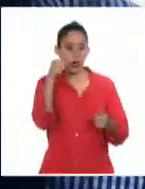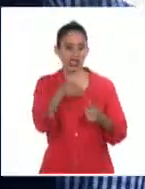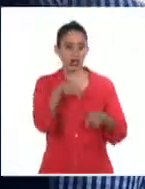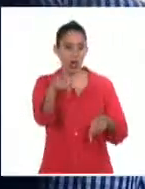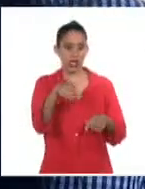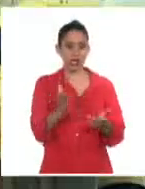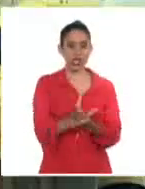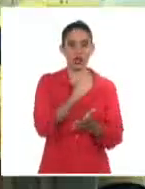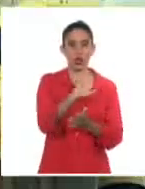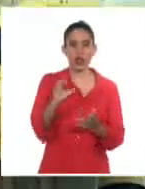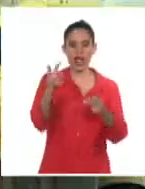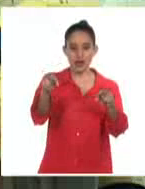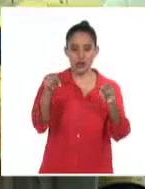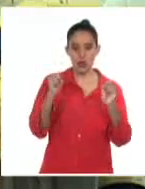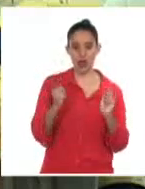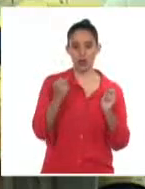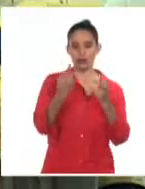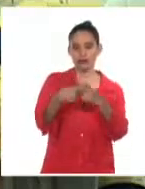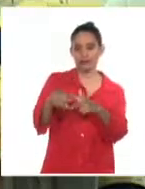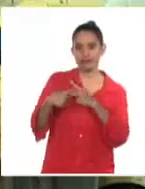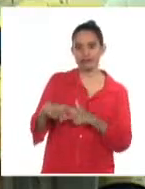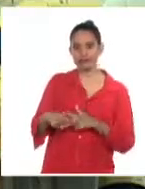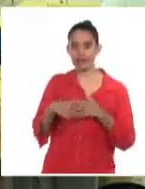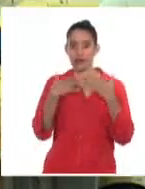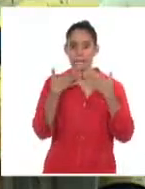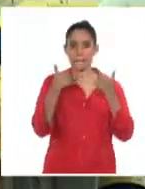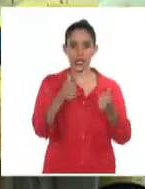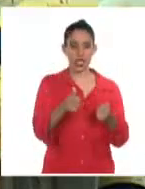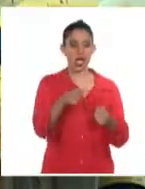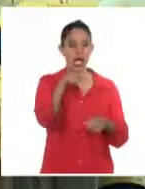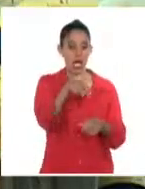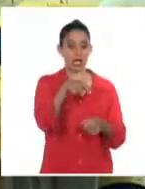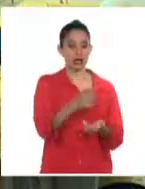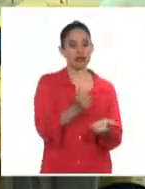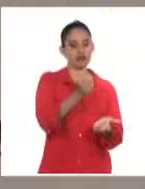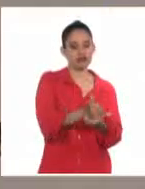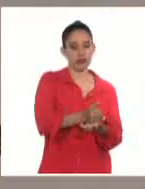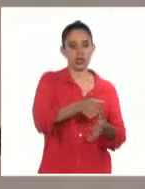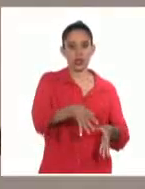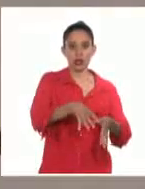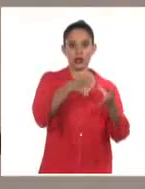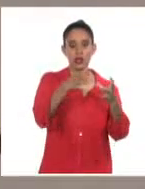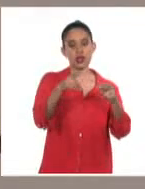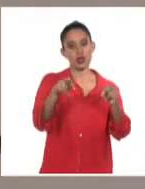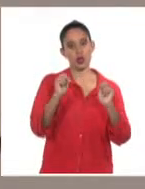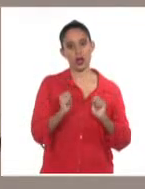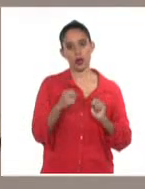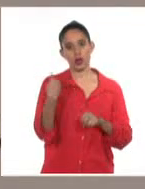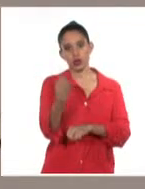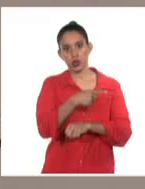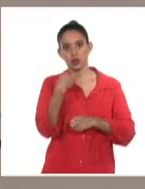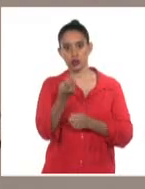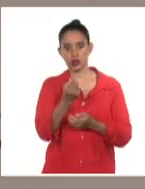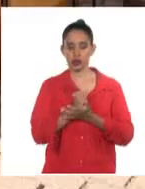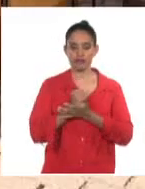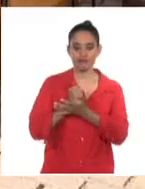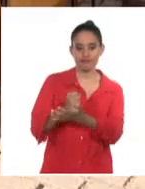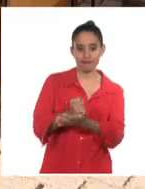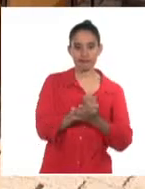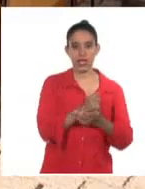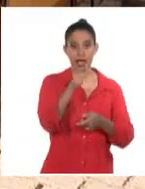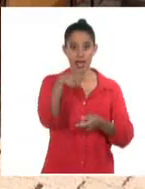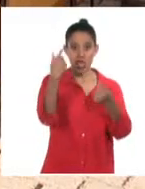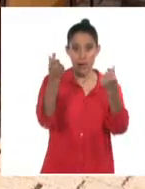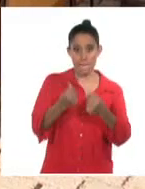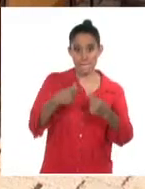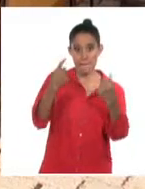nuevos restauradores. La oficina tiene un proyecto de desarrollo local y nosotros estamos inmersos. Y con estas ventas, nosotros en primer